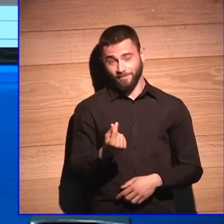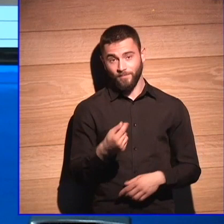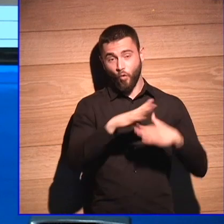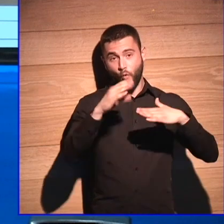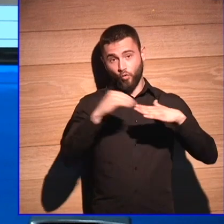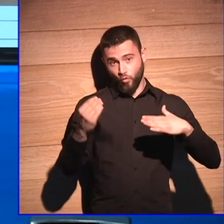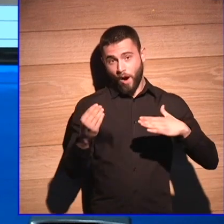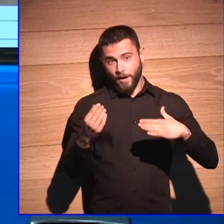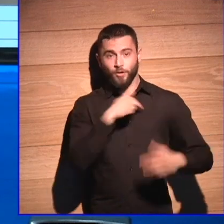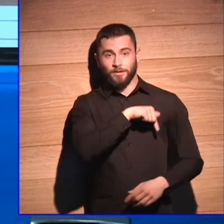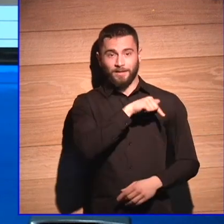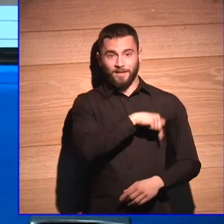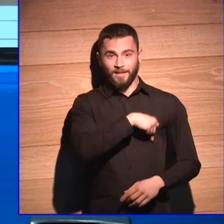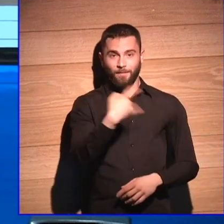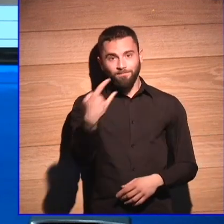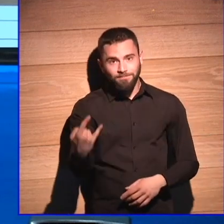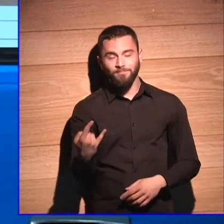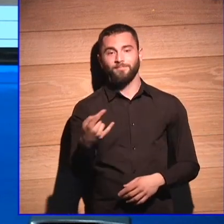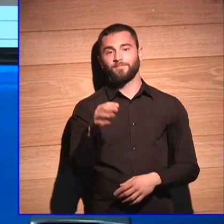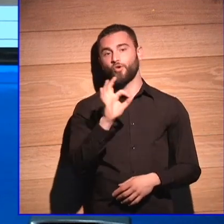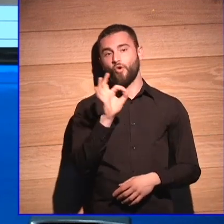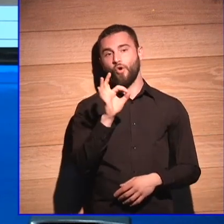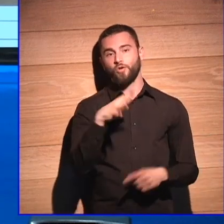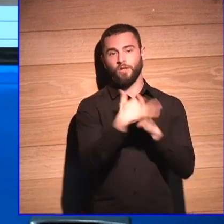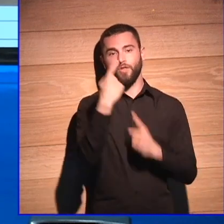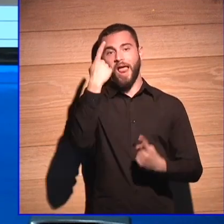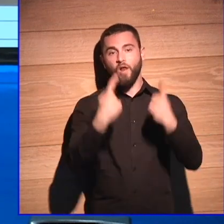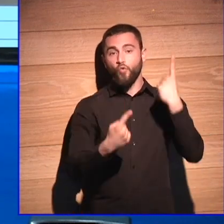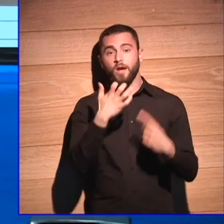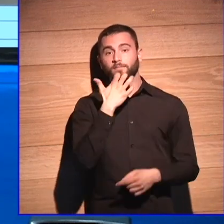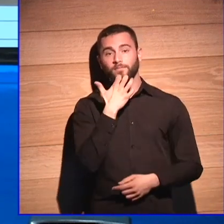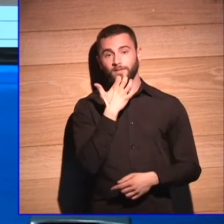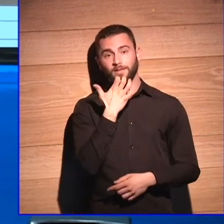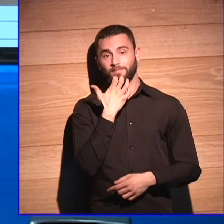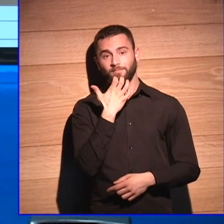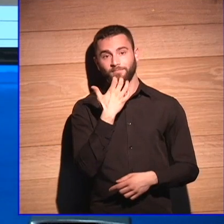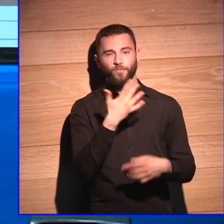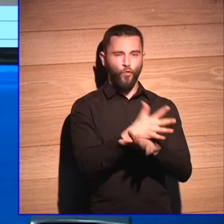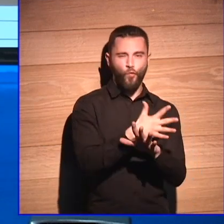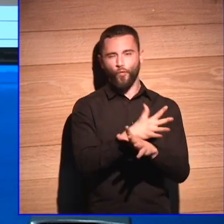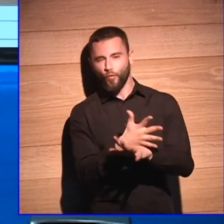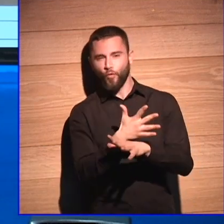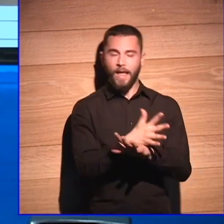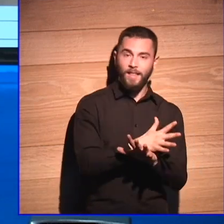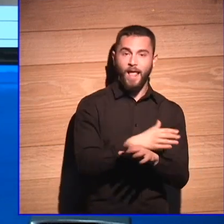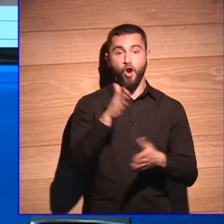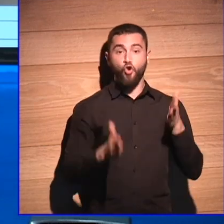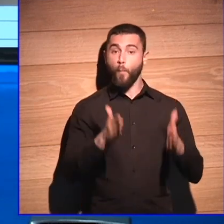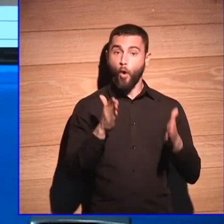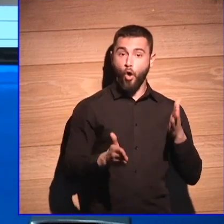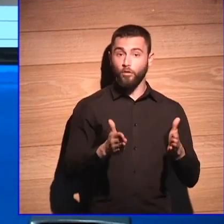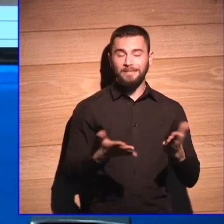usuario pues, se sienta atraído o, en algunos casos, cuando como juguetea el robot, pues casi